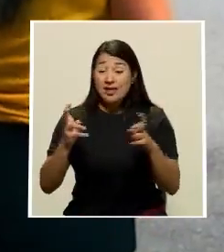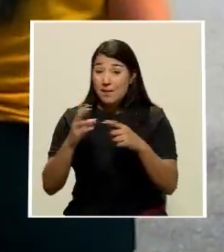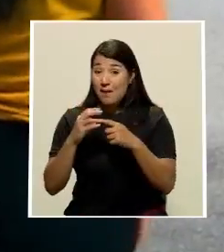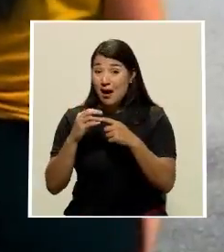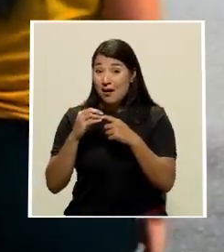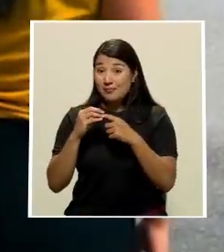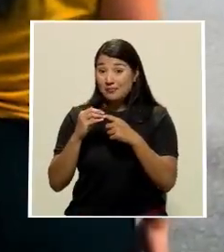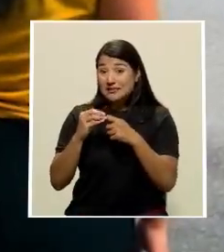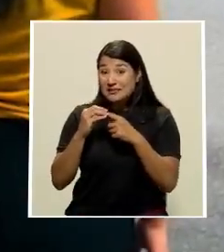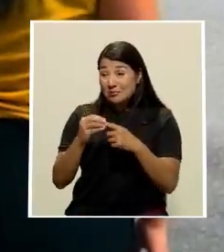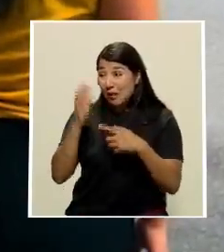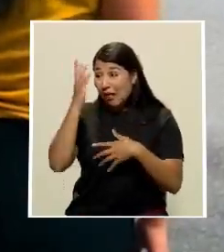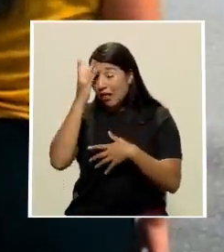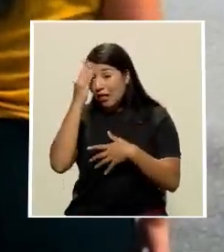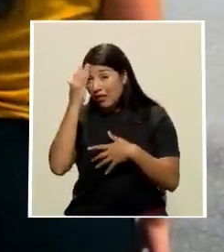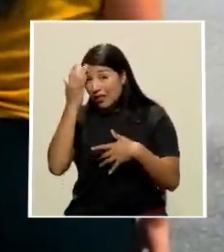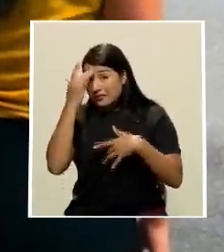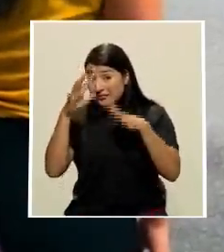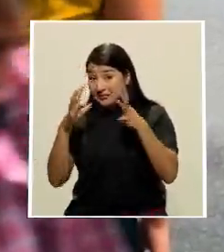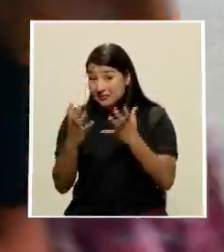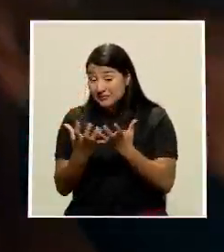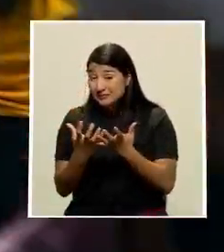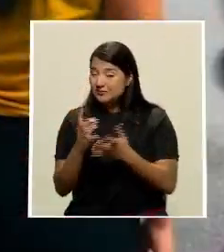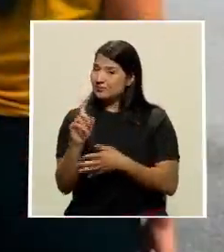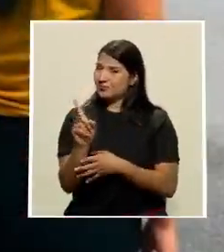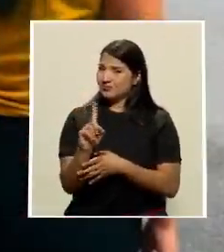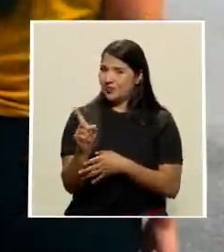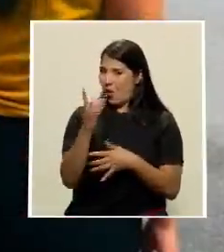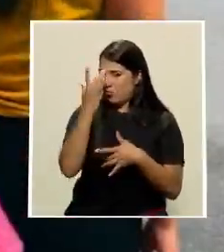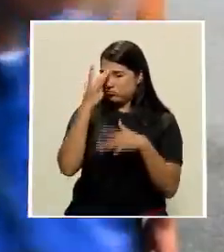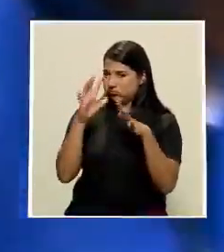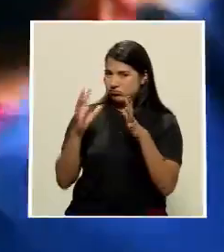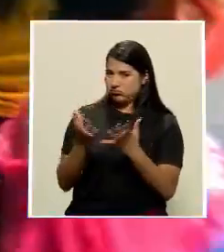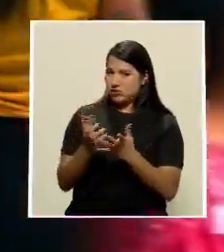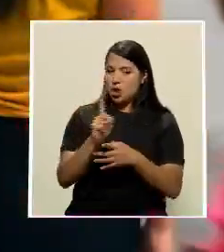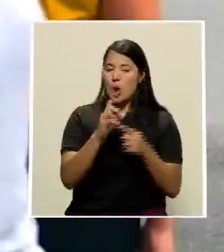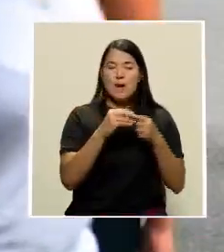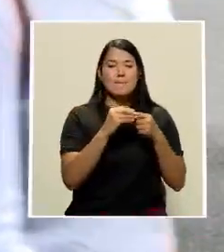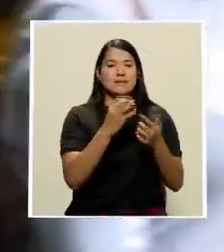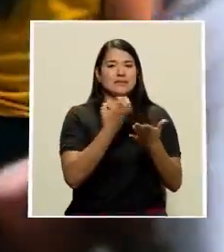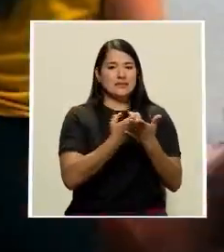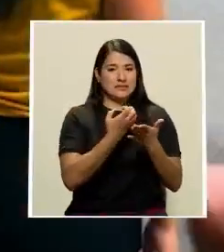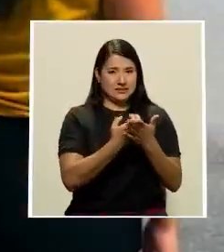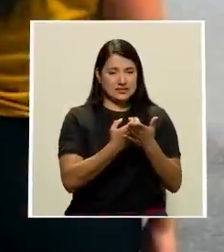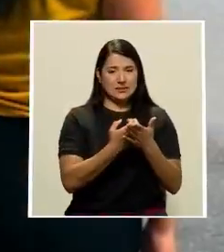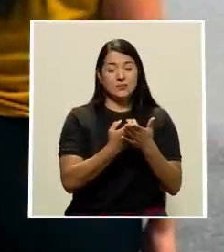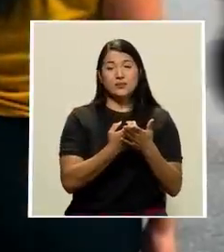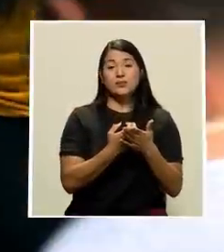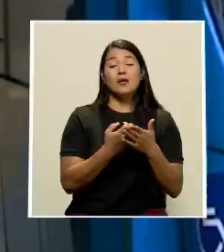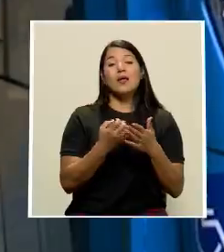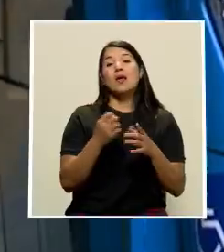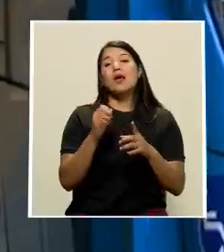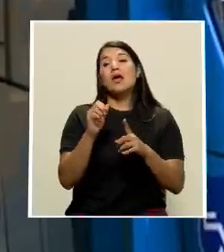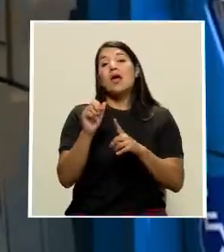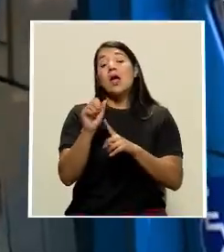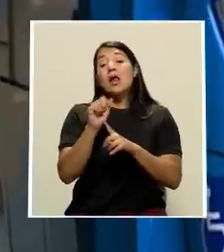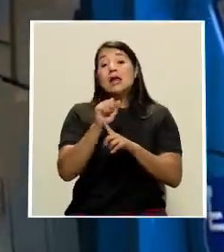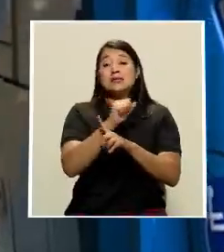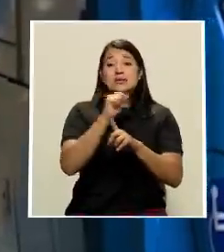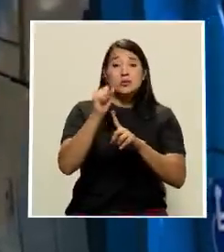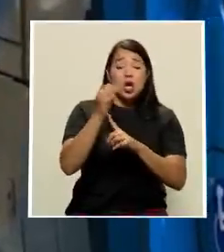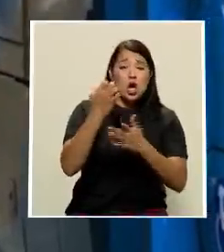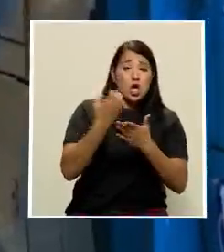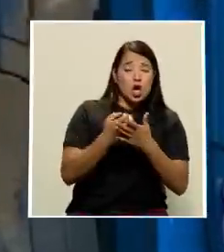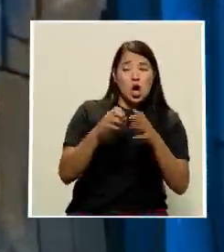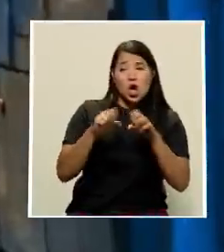en este momento. Incluso, este se ubica por encima de otros aspectos como el costo de la vida, situación económica, la corrupción,